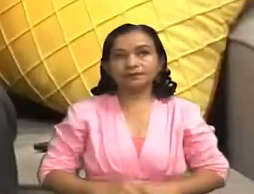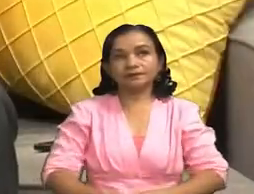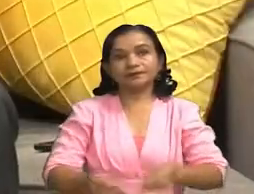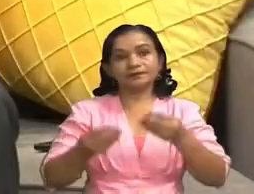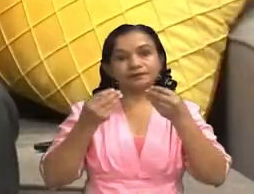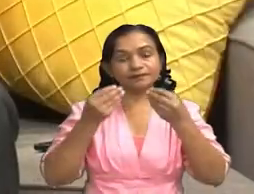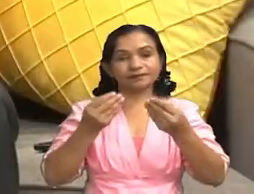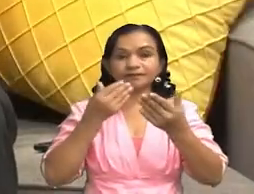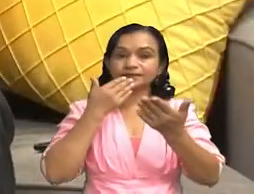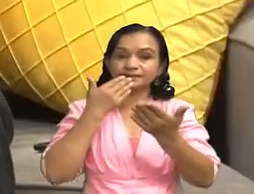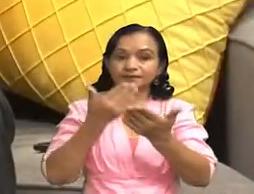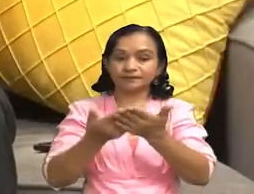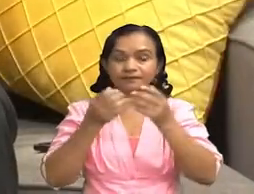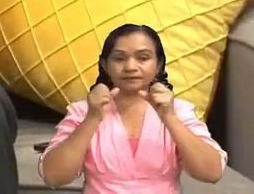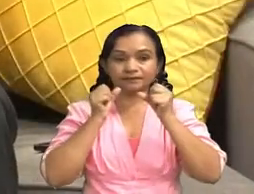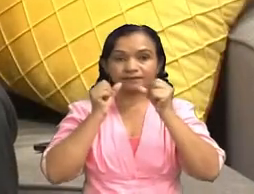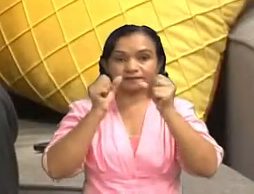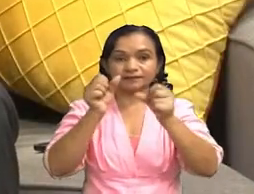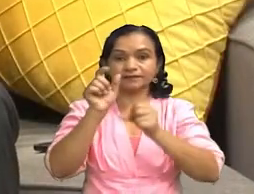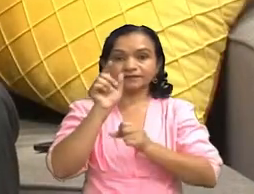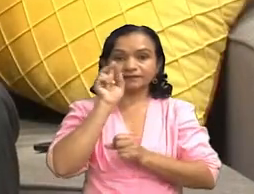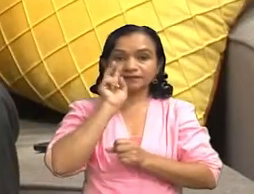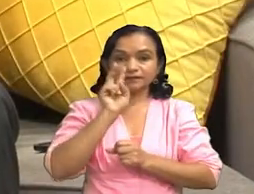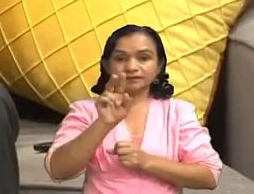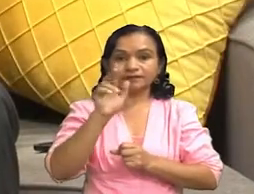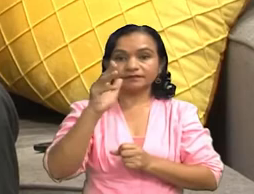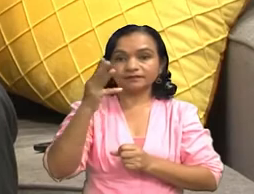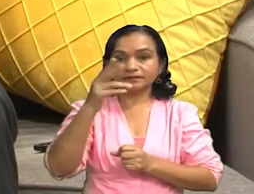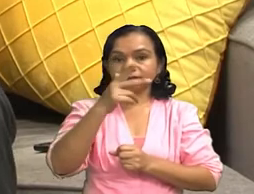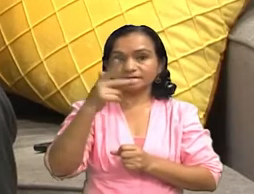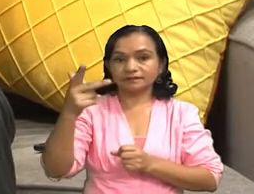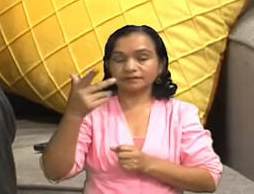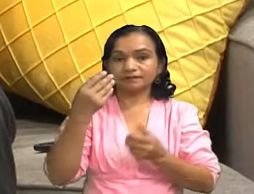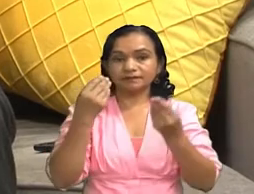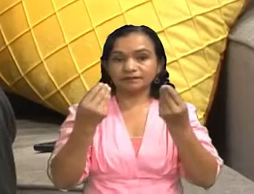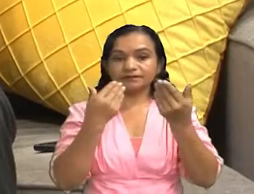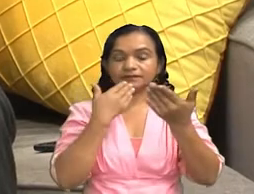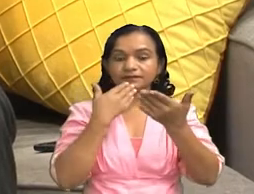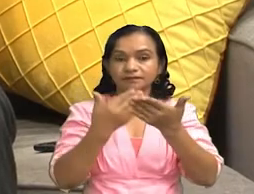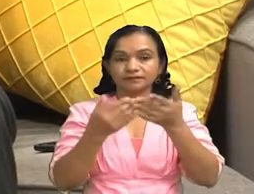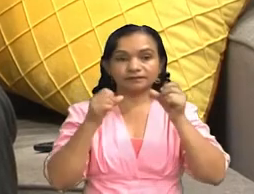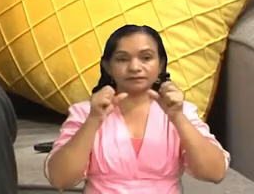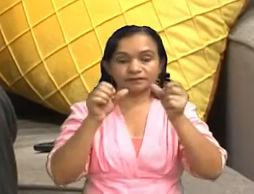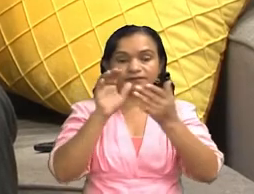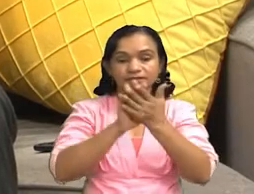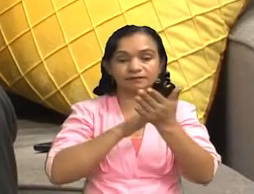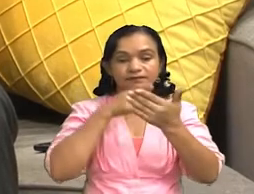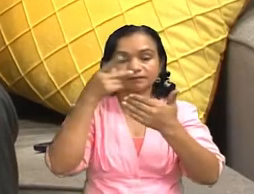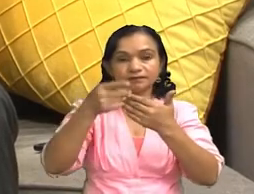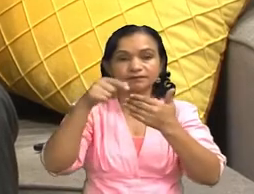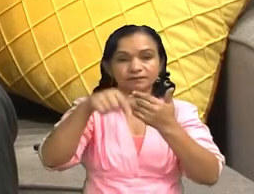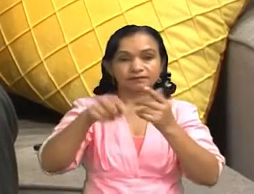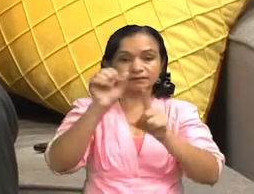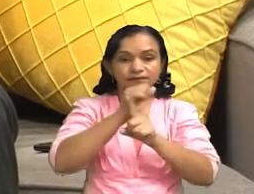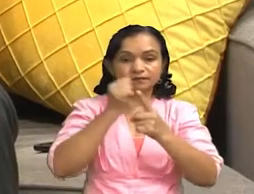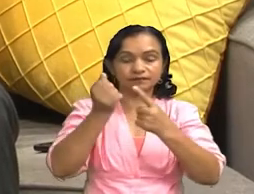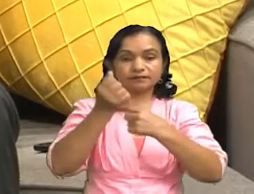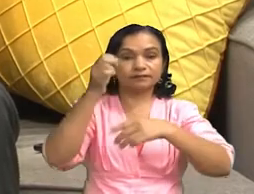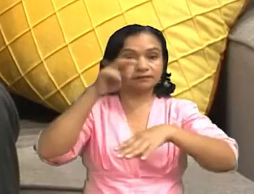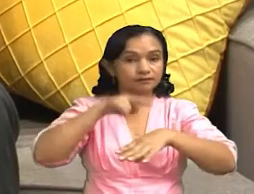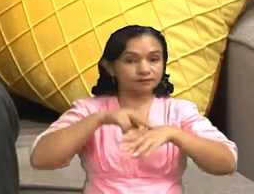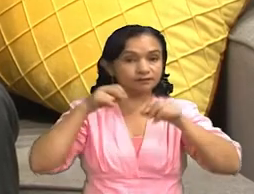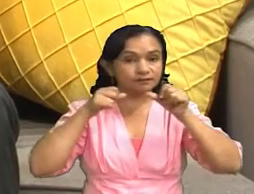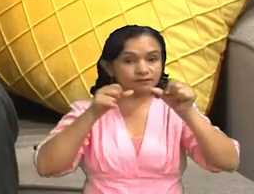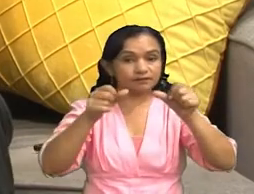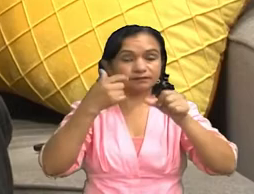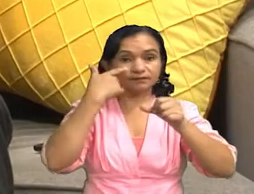Muchísimas gracias por continuar en sintonía del canal parlamentario. Muchísimas gracias por continuar acompañándonos en su programa desde el Parlamento. Continuamos